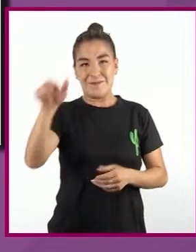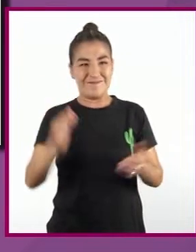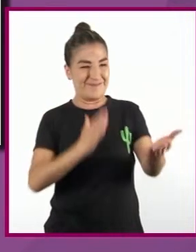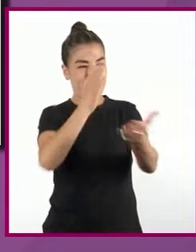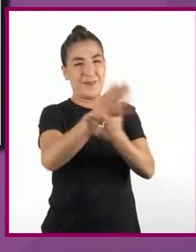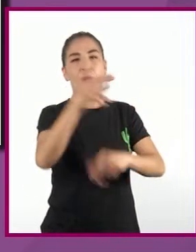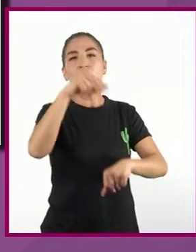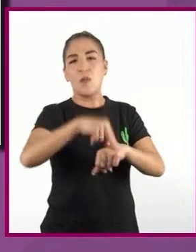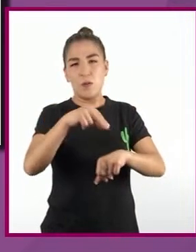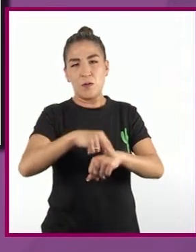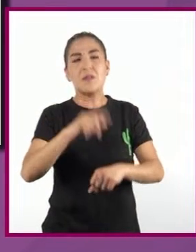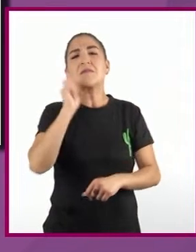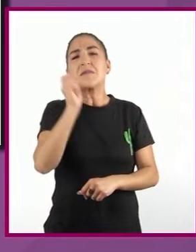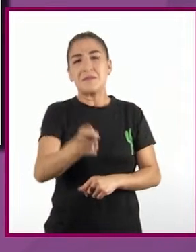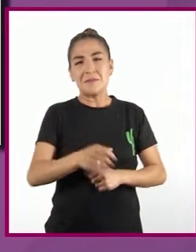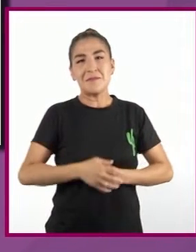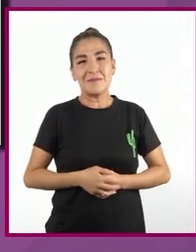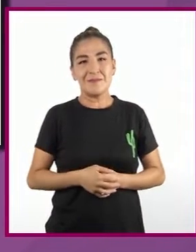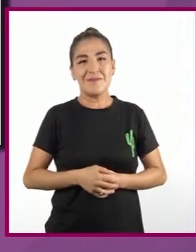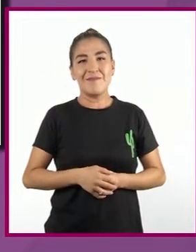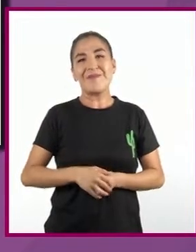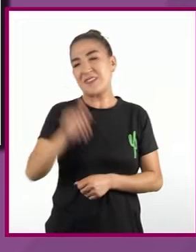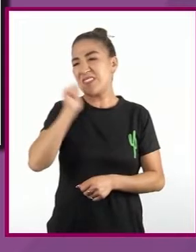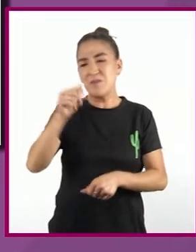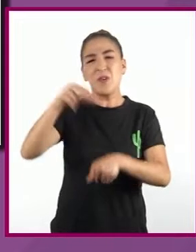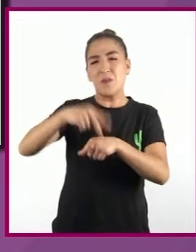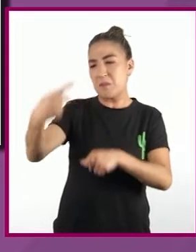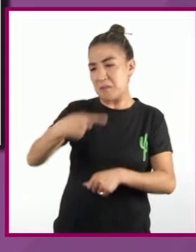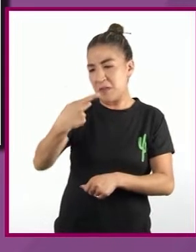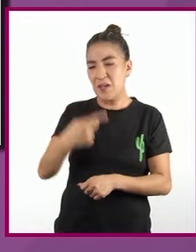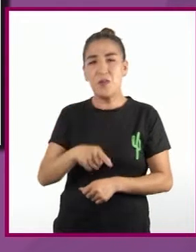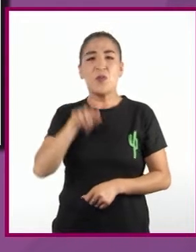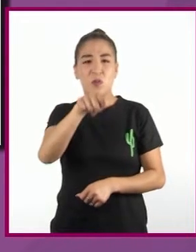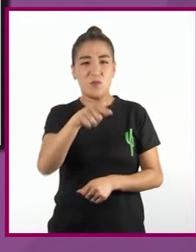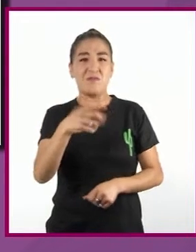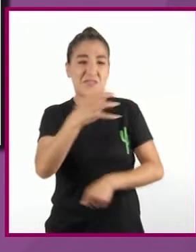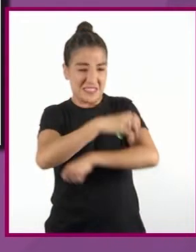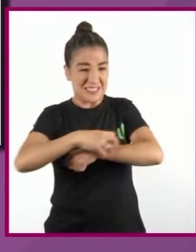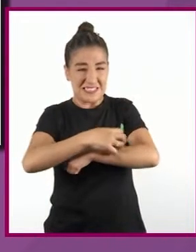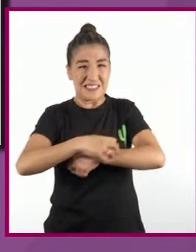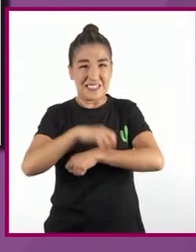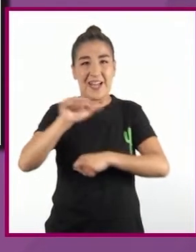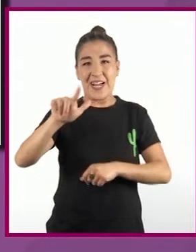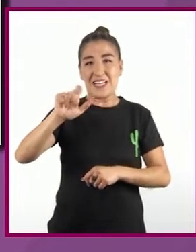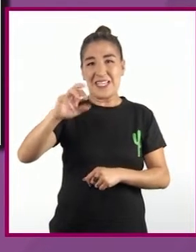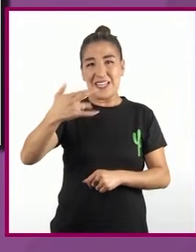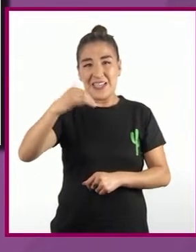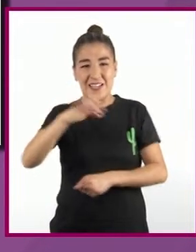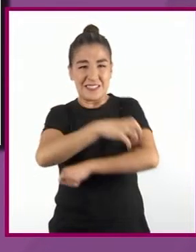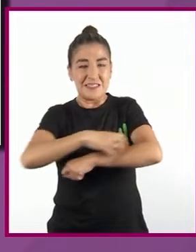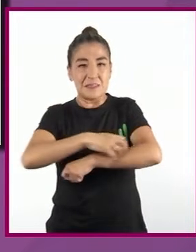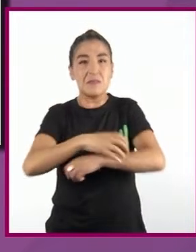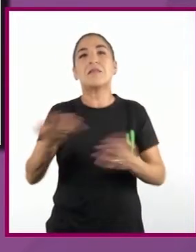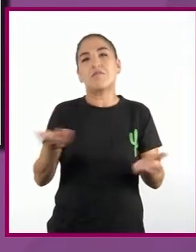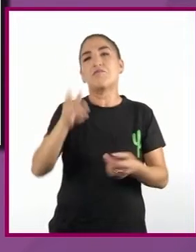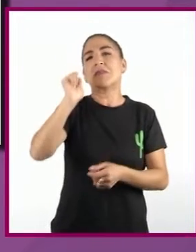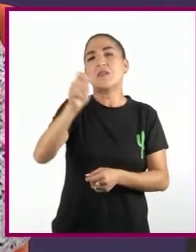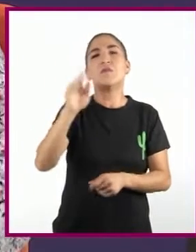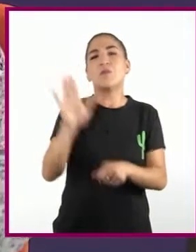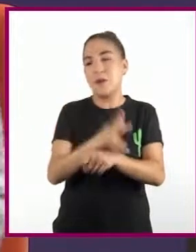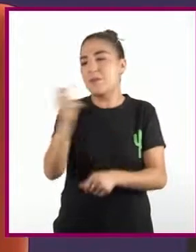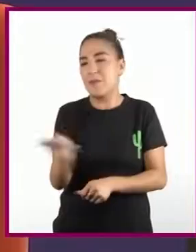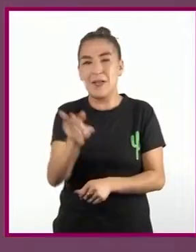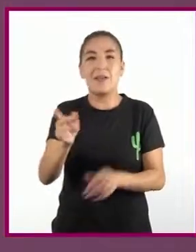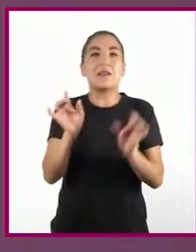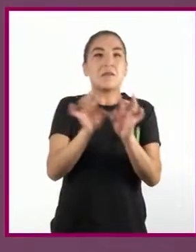médico, básicamente siempre nos preguntan si somos alérgicos para evitar efectivamente que nosotros tengamos una reacción adversa o